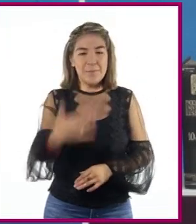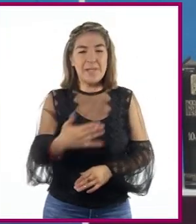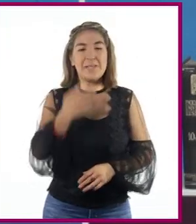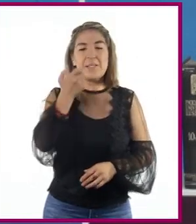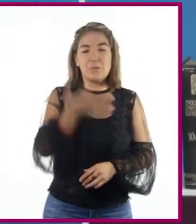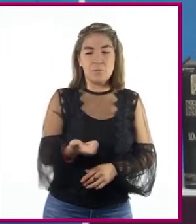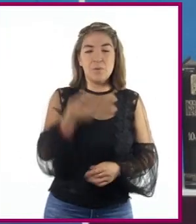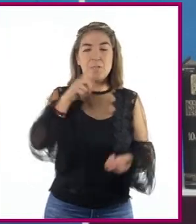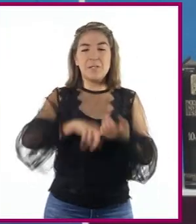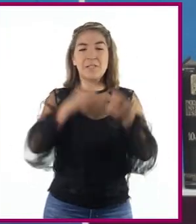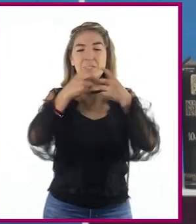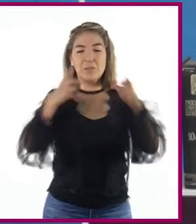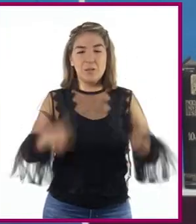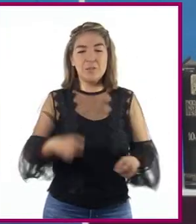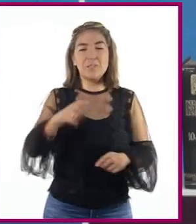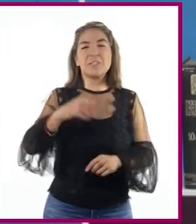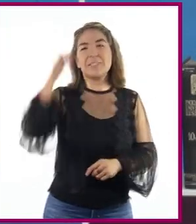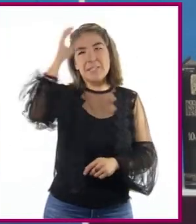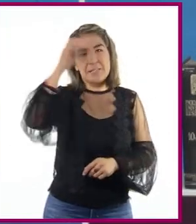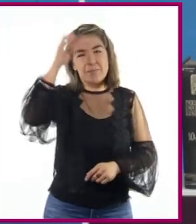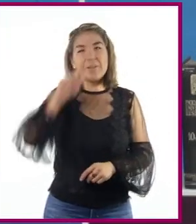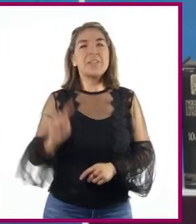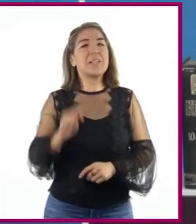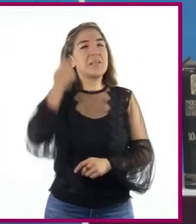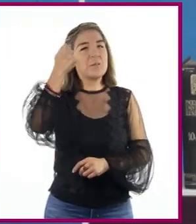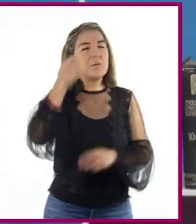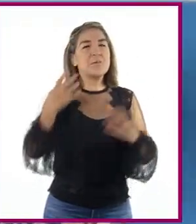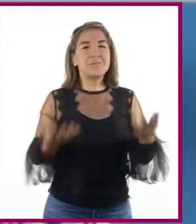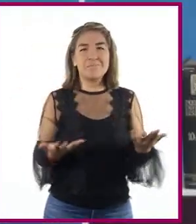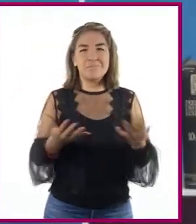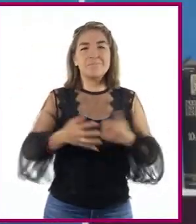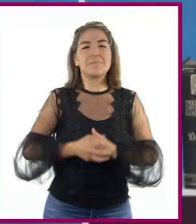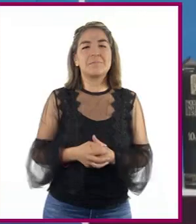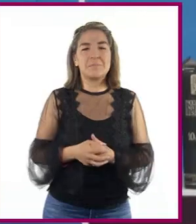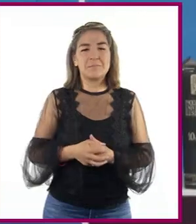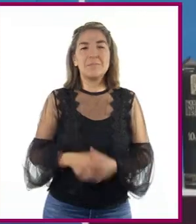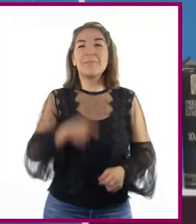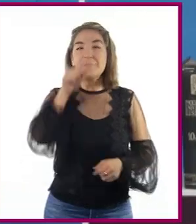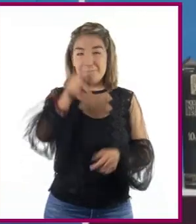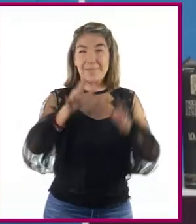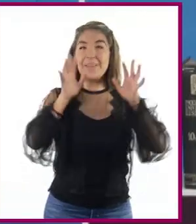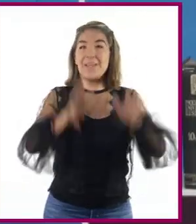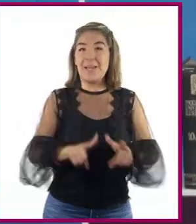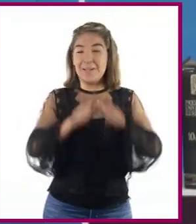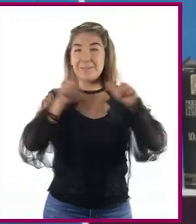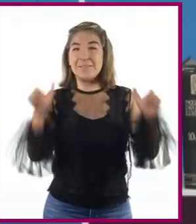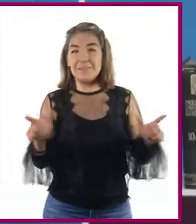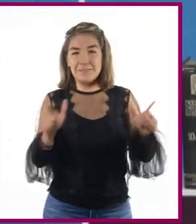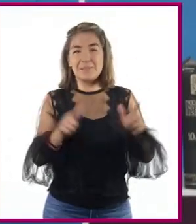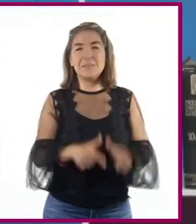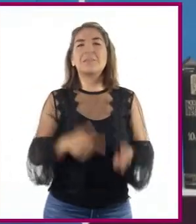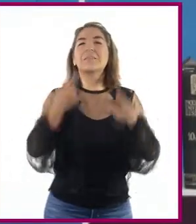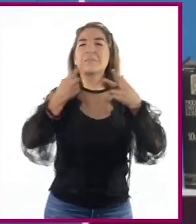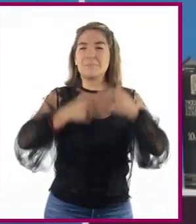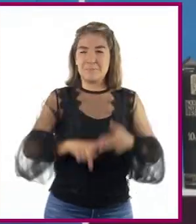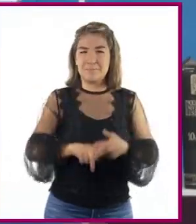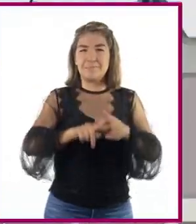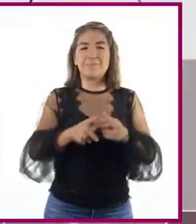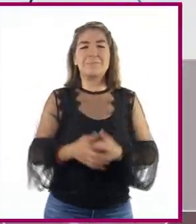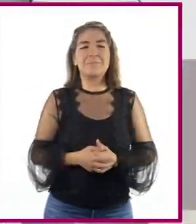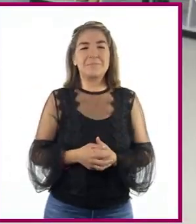económico, desarrollo científico y tecnológico? Si ya están listas y listos,